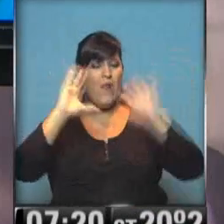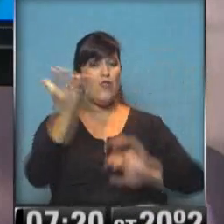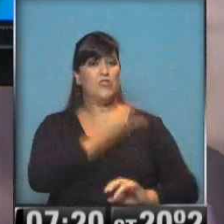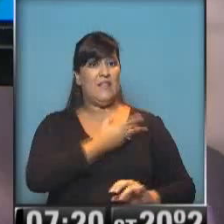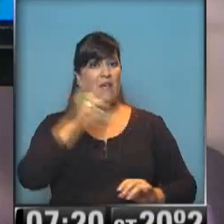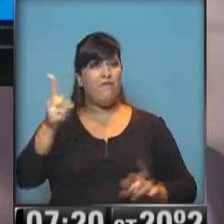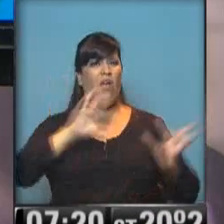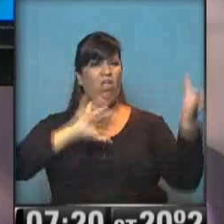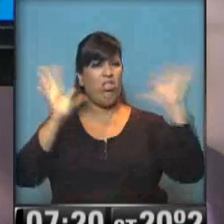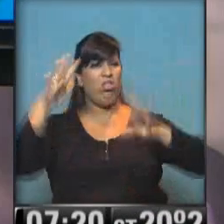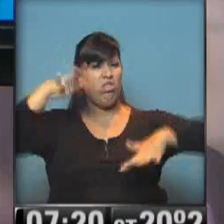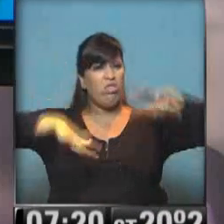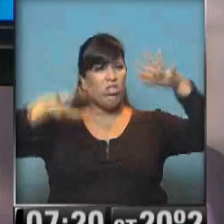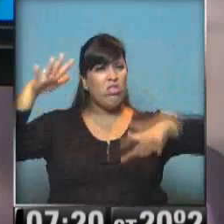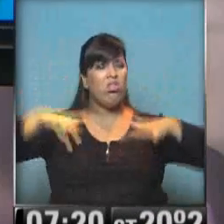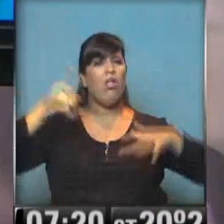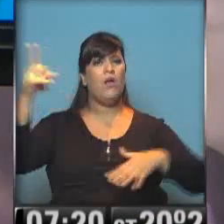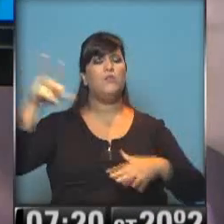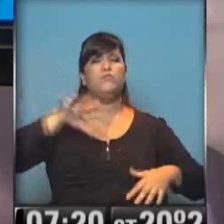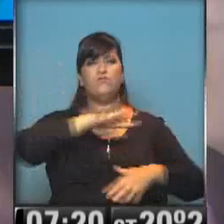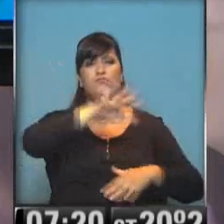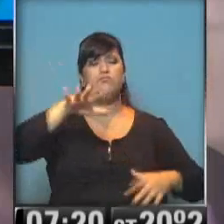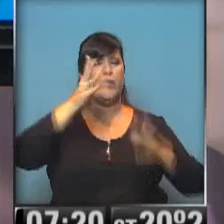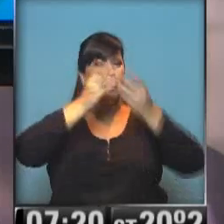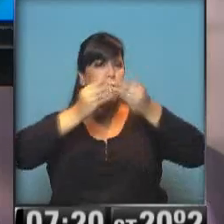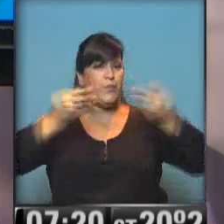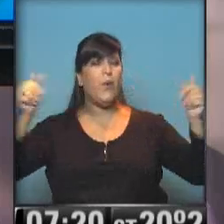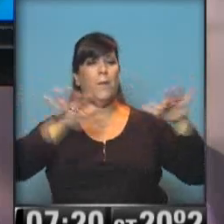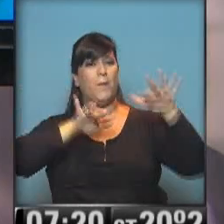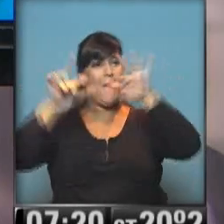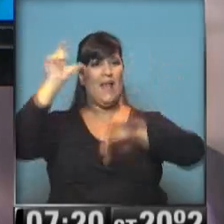nubosidad inestable que pasó por la zona rápidamente se desplaza hacia el este.